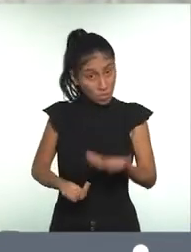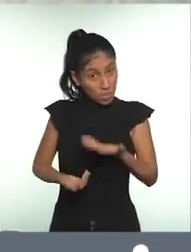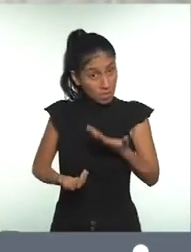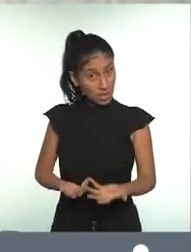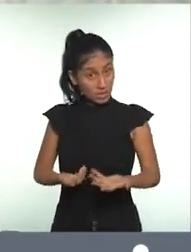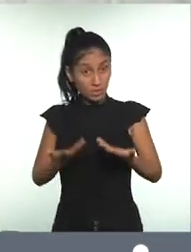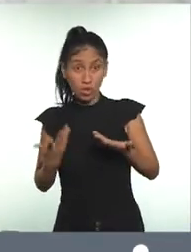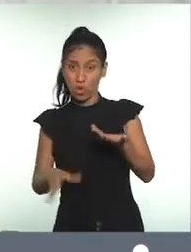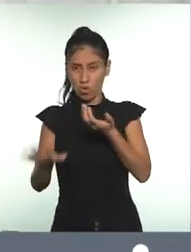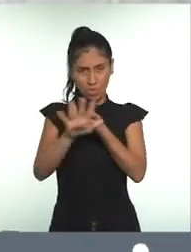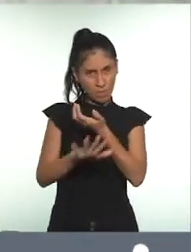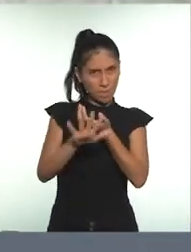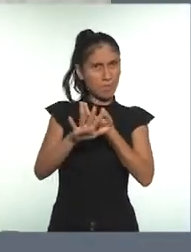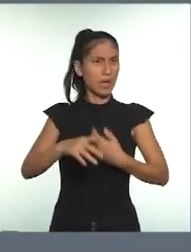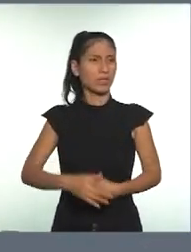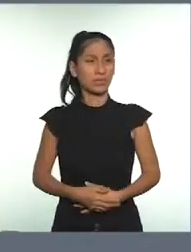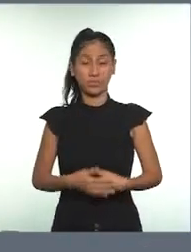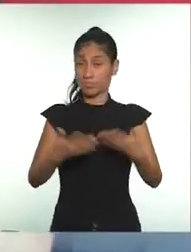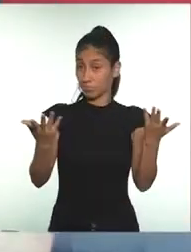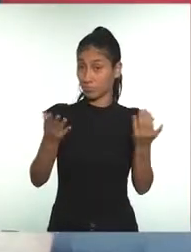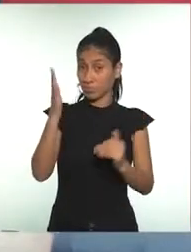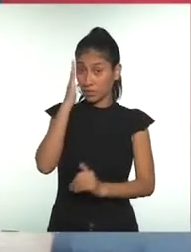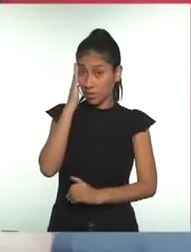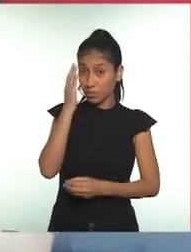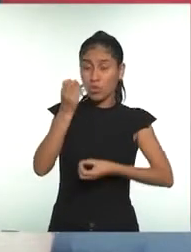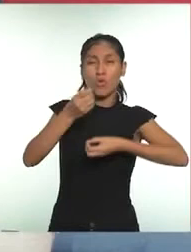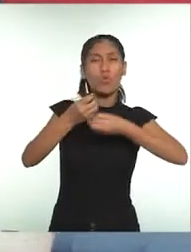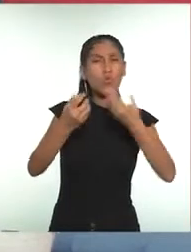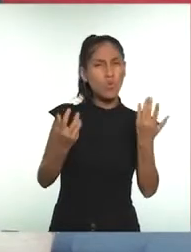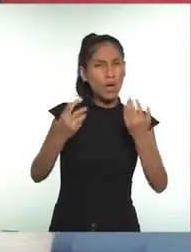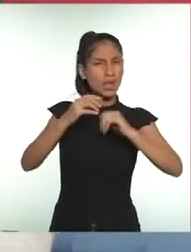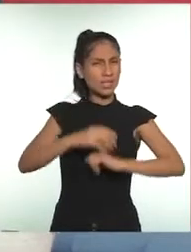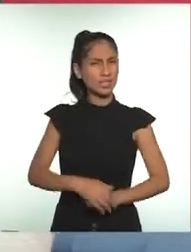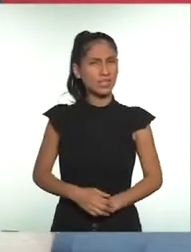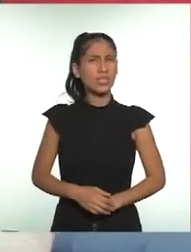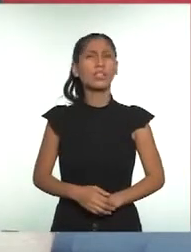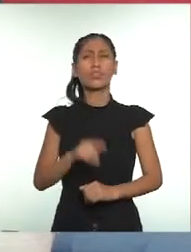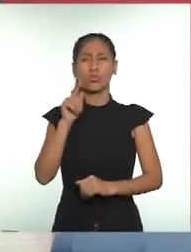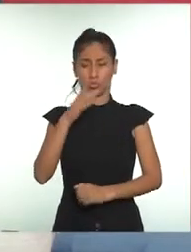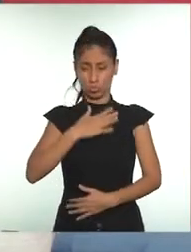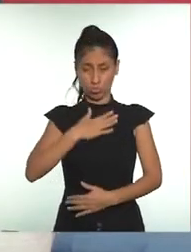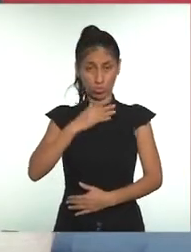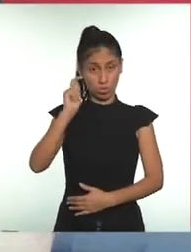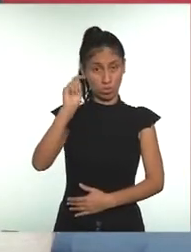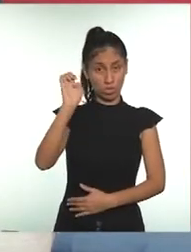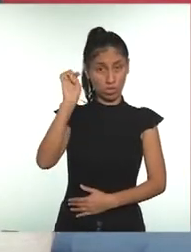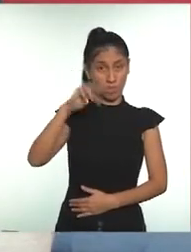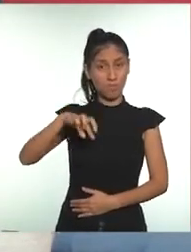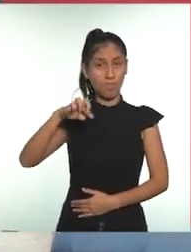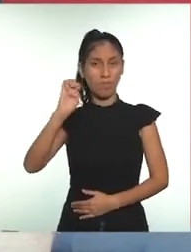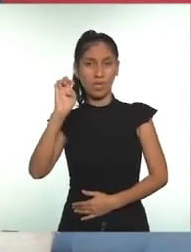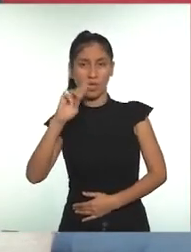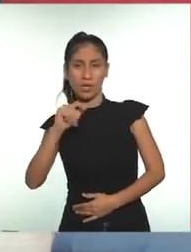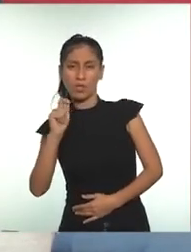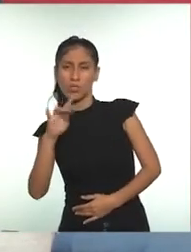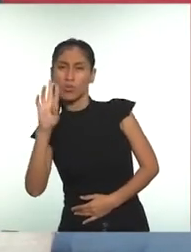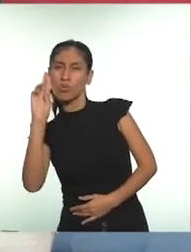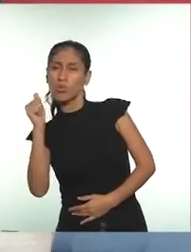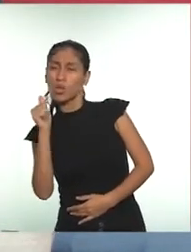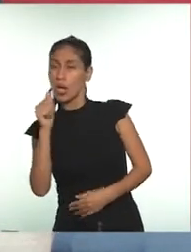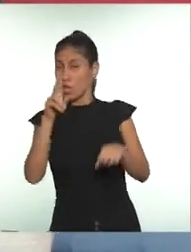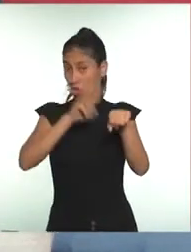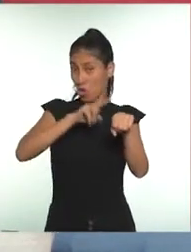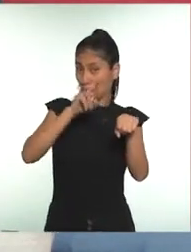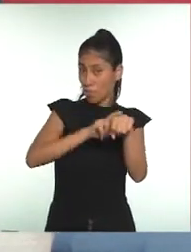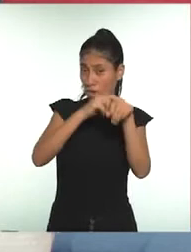una balanza o una báscula. ¿Sabes cuál es aproximadamente la temperatura corporal normal? ¿Con